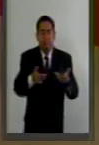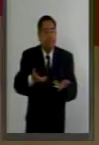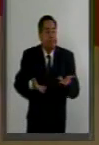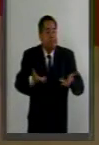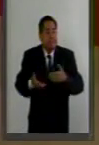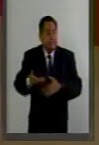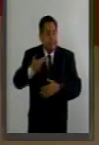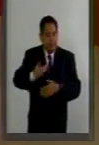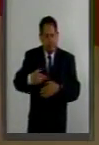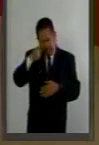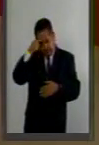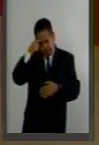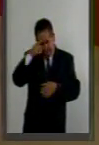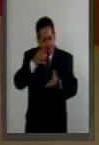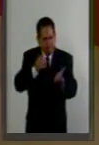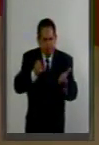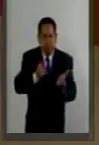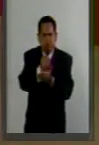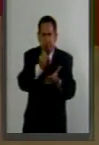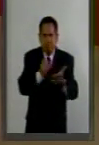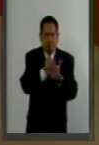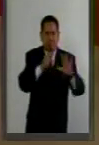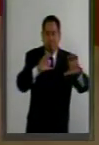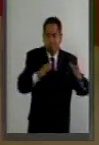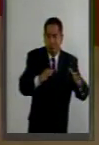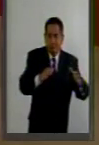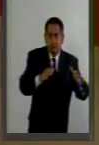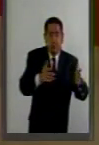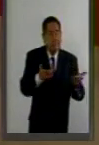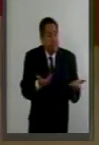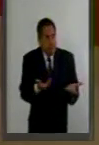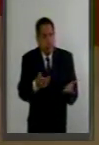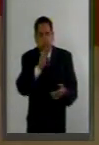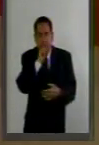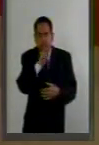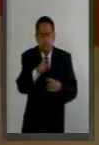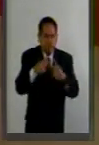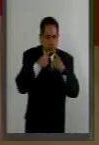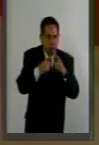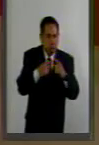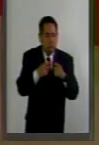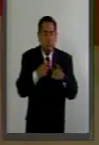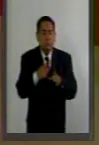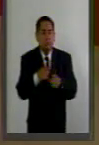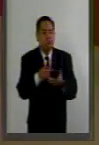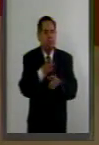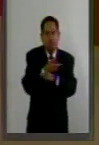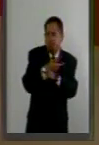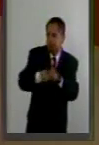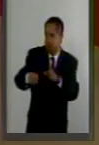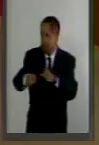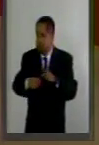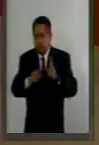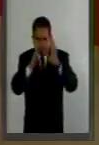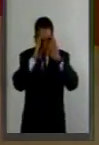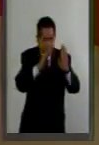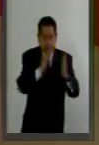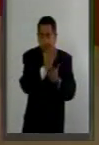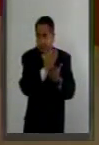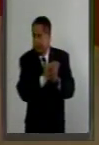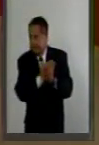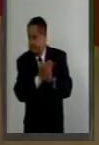ocupa para tomar las decisiones, pero también puede incidir en la calidad de las mismas